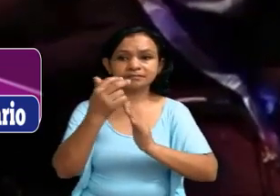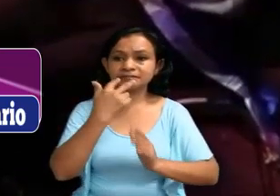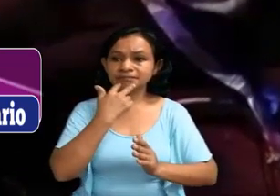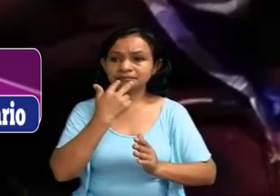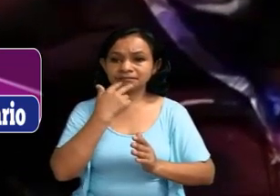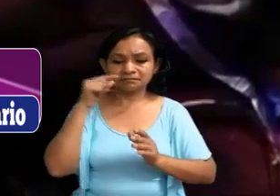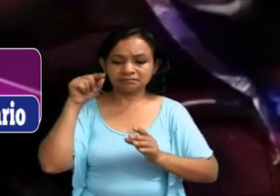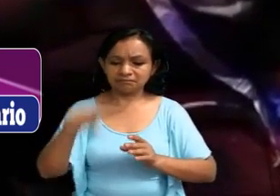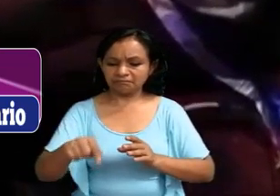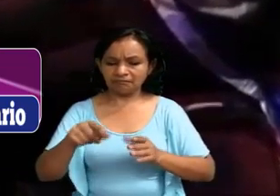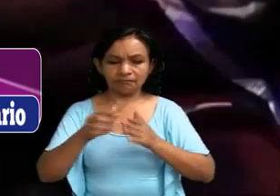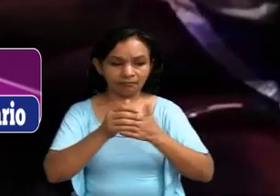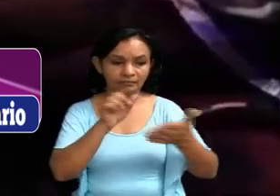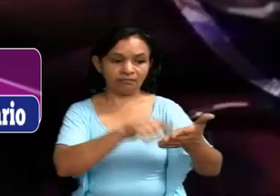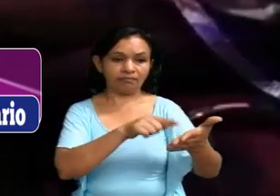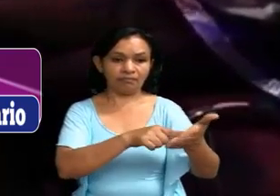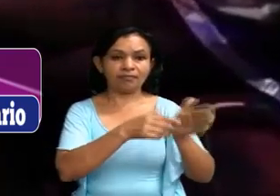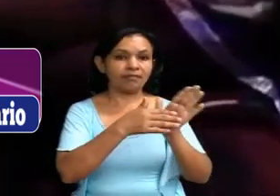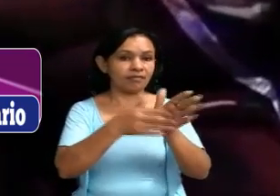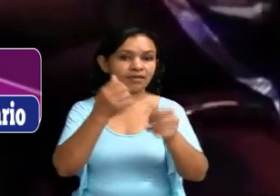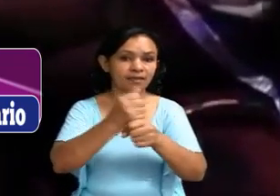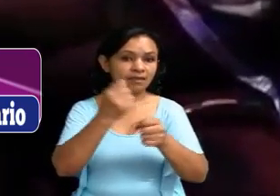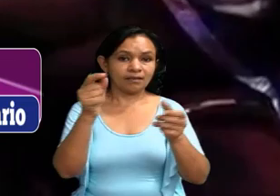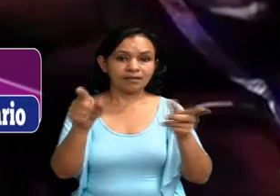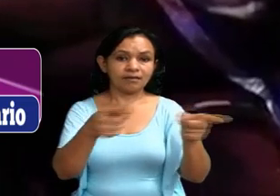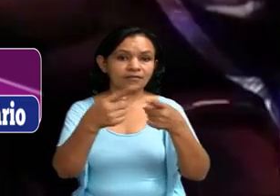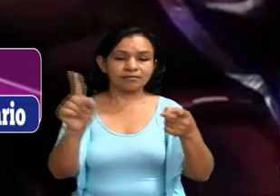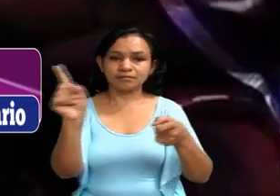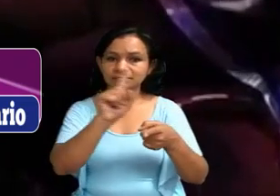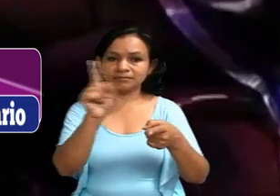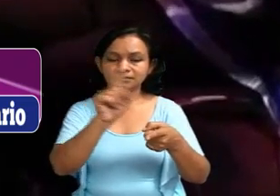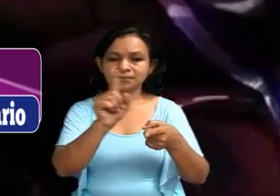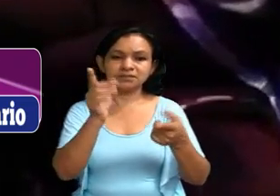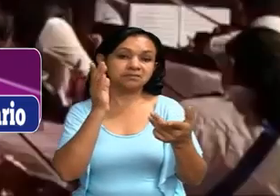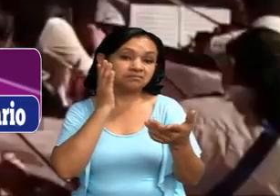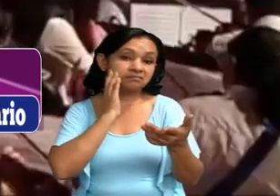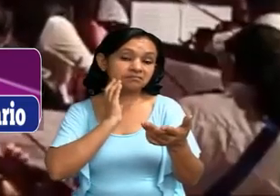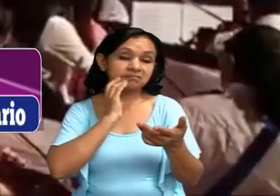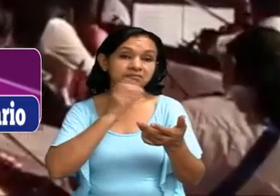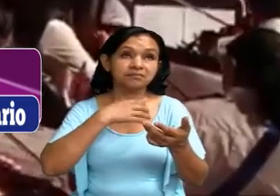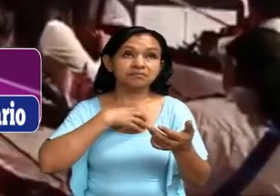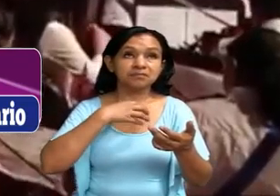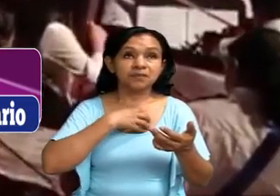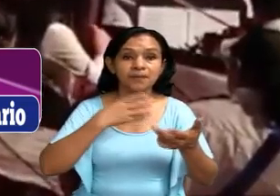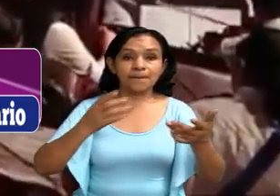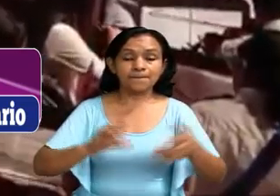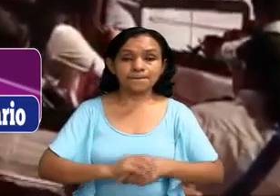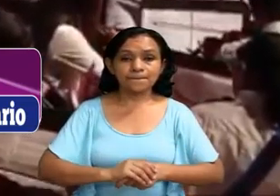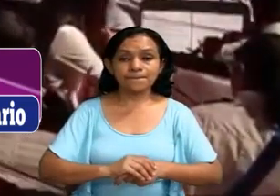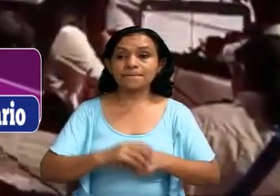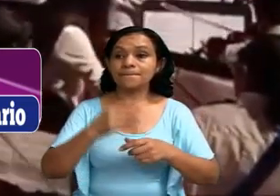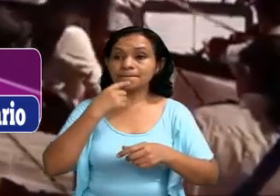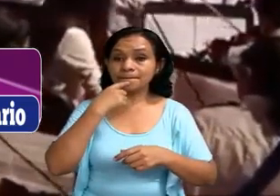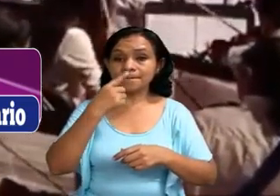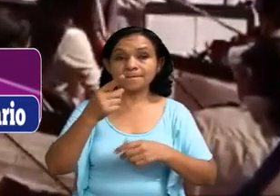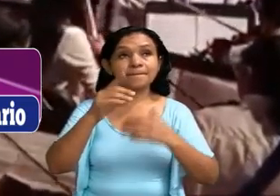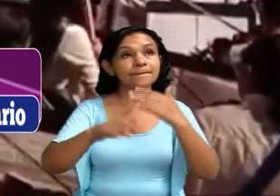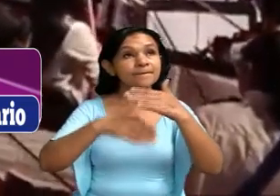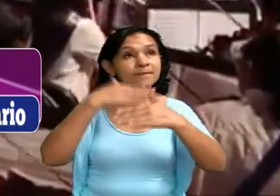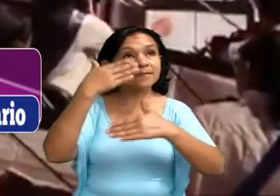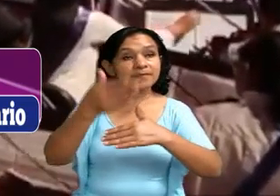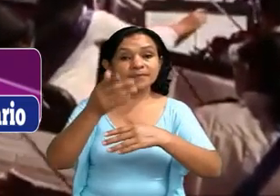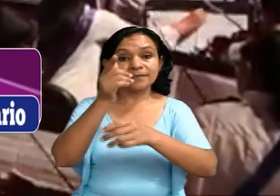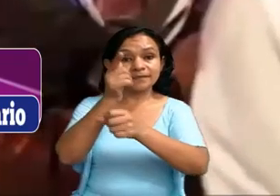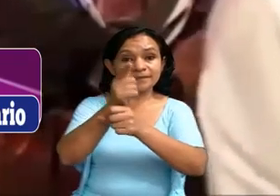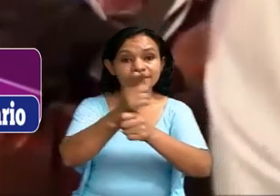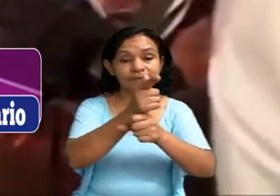aquí está, este es el modelo para hacer una orquesta. Pero sí te digo porque después de mandar este video